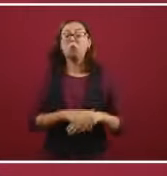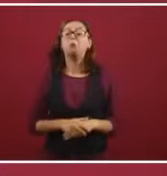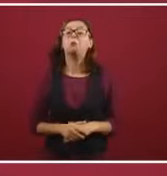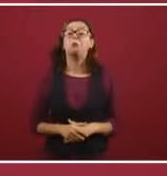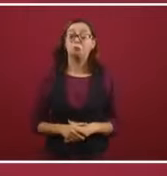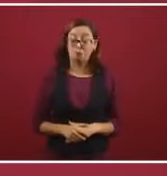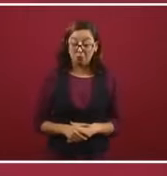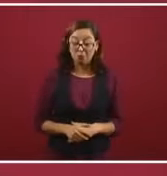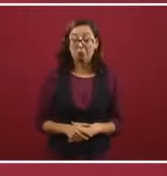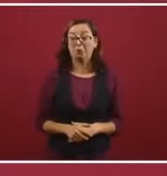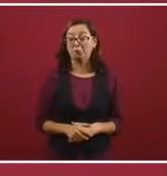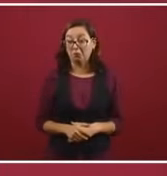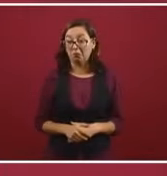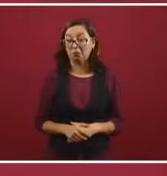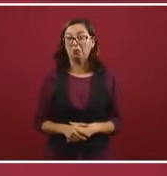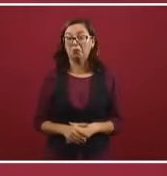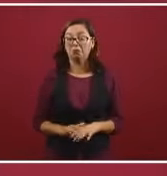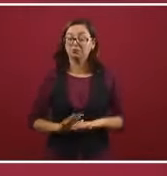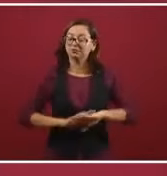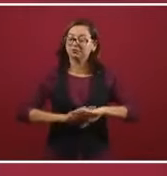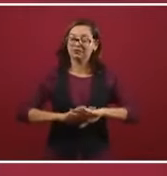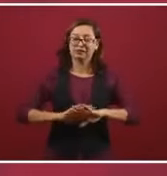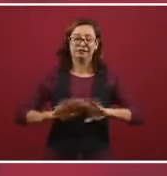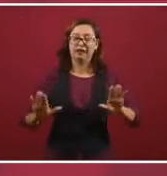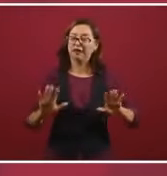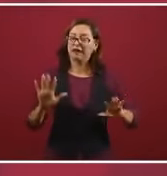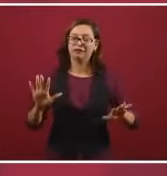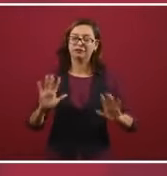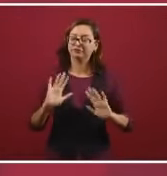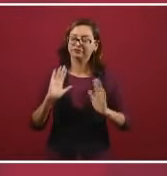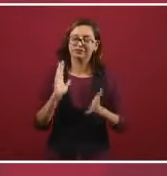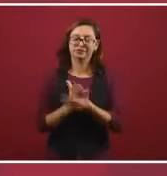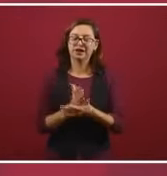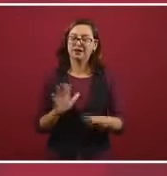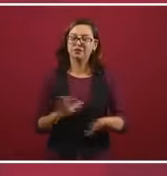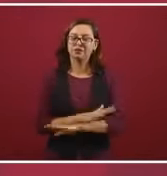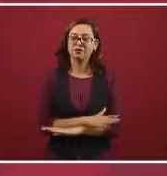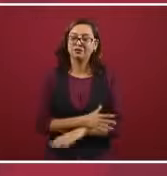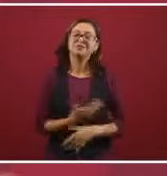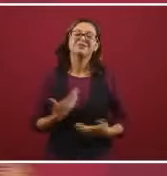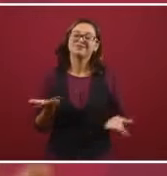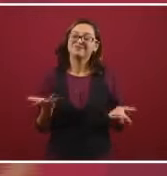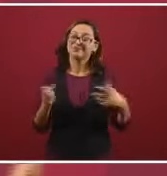Ya cambió todo eso, ya es otra cosa. Bueno, ahí nos vemos ya,